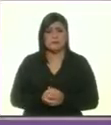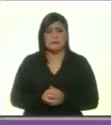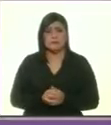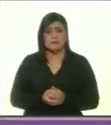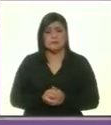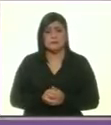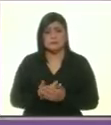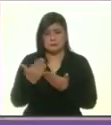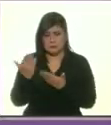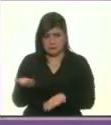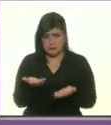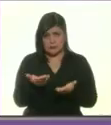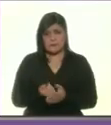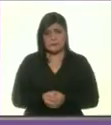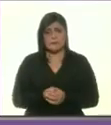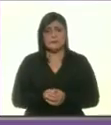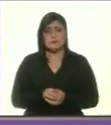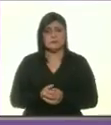adelante